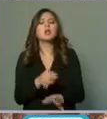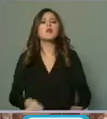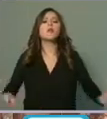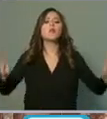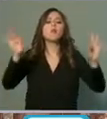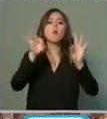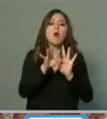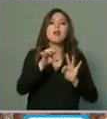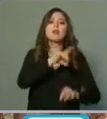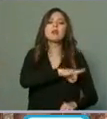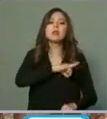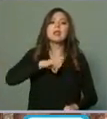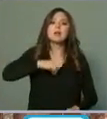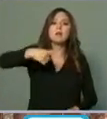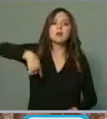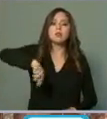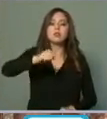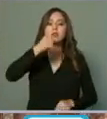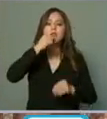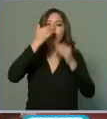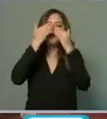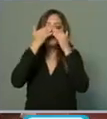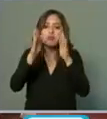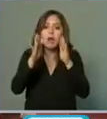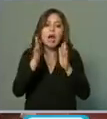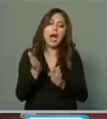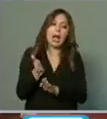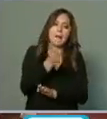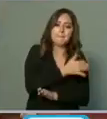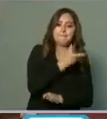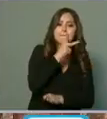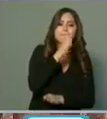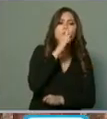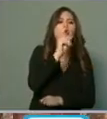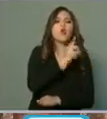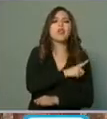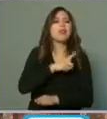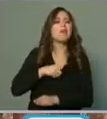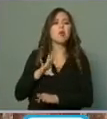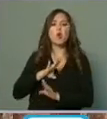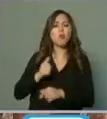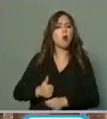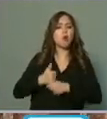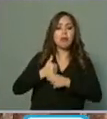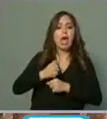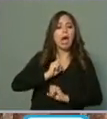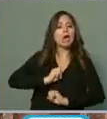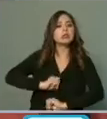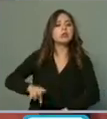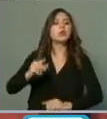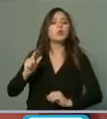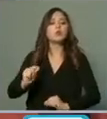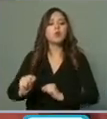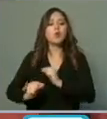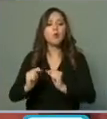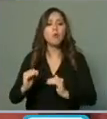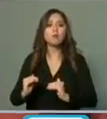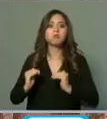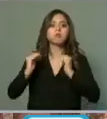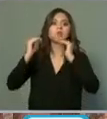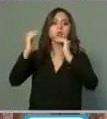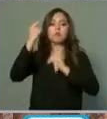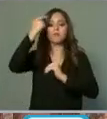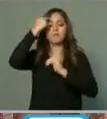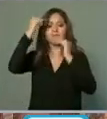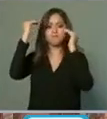importante es hacerlos entender que esto, o sea, bueno, como padres no sufrirlo y saber que es parte del crecimiento y de la madurez. Hay veces que nos angustiamos